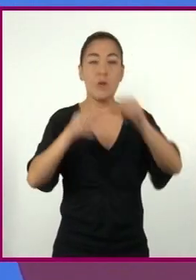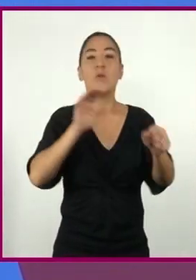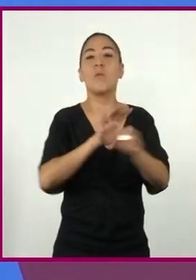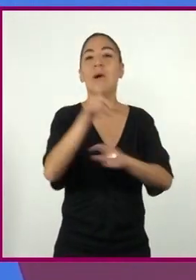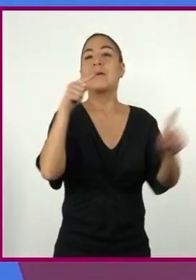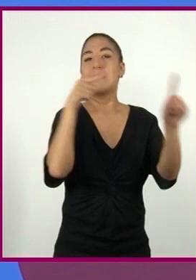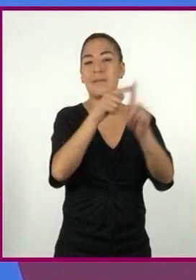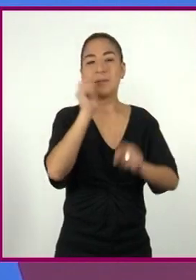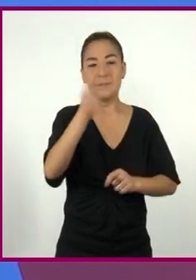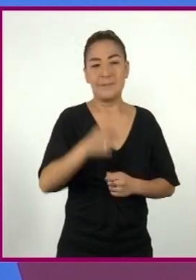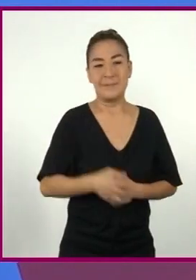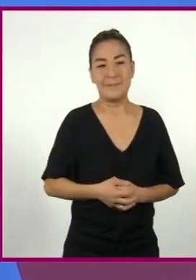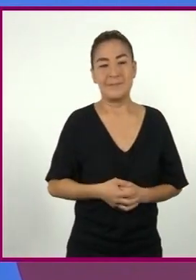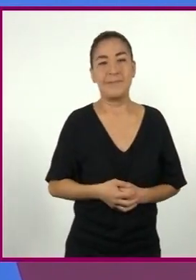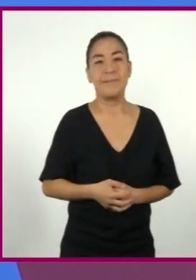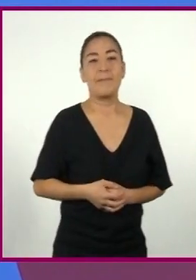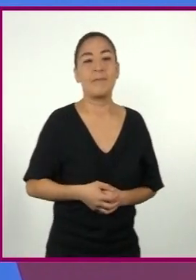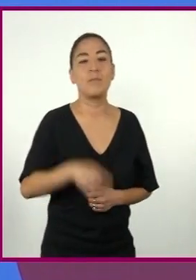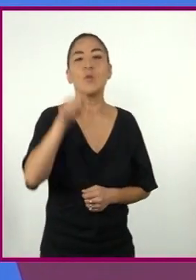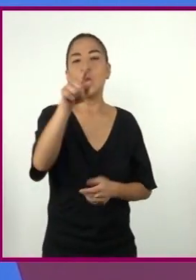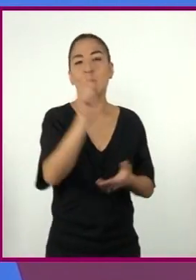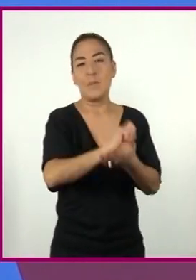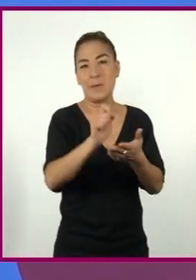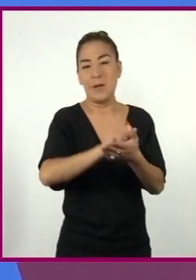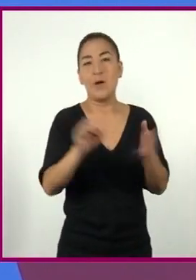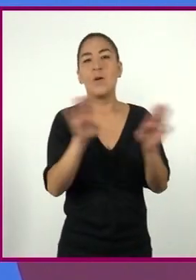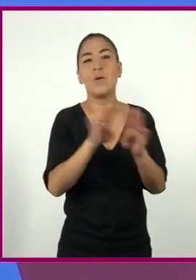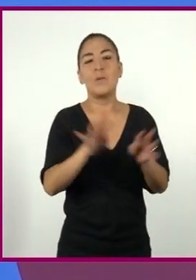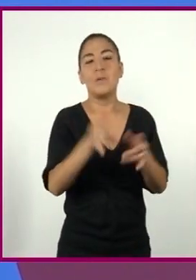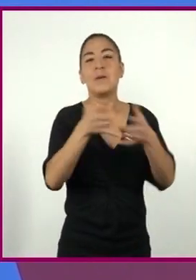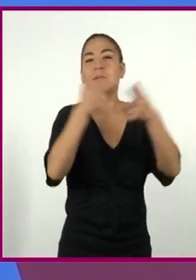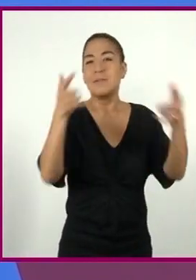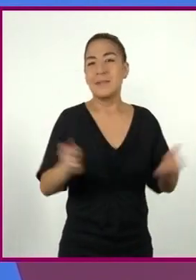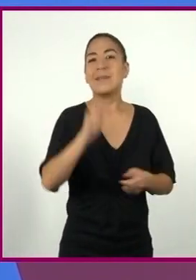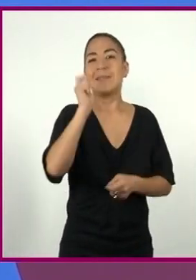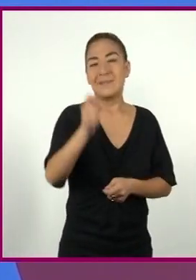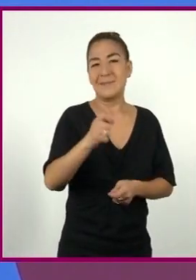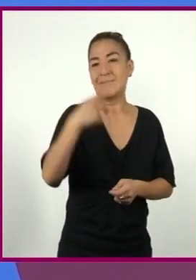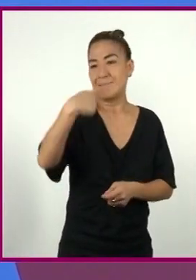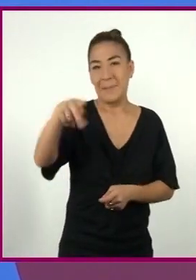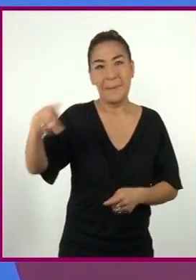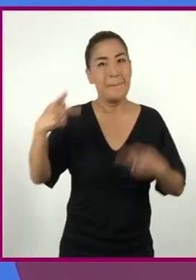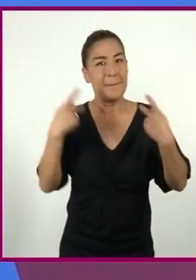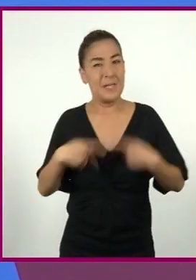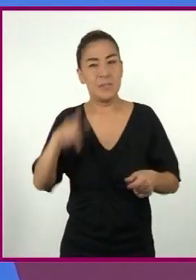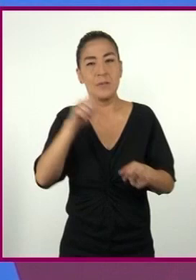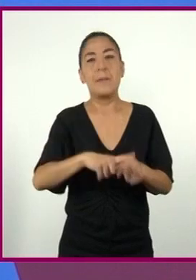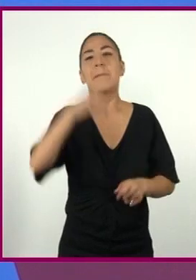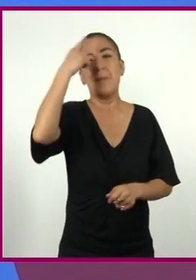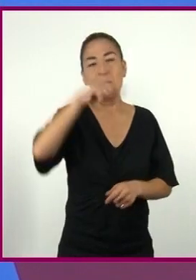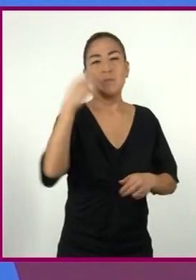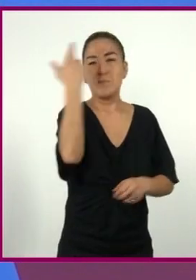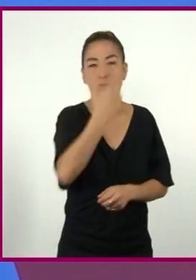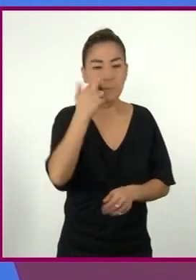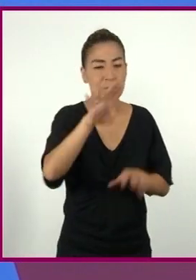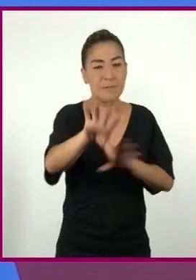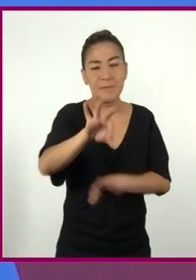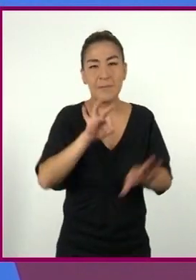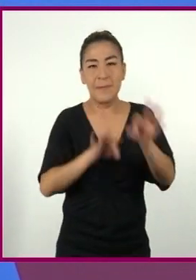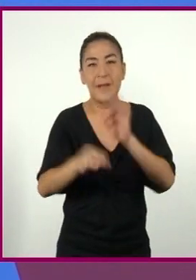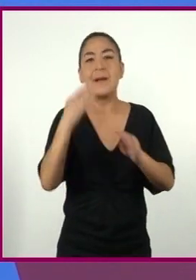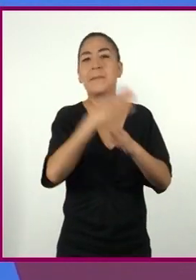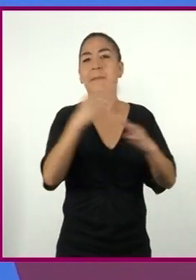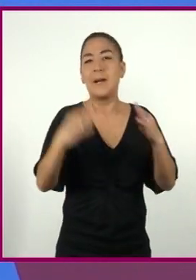esperado fue: escribe un texto biográfico con el propósito de analizar recursos para escribir